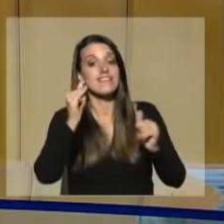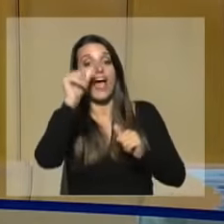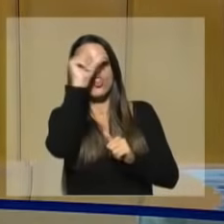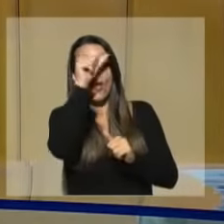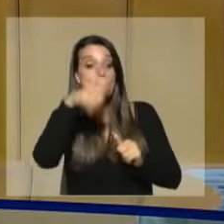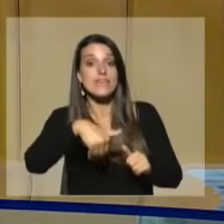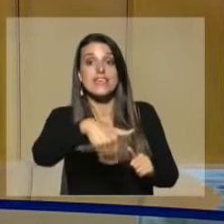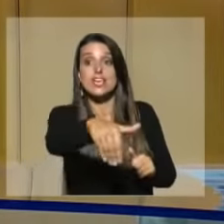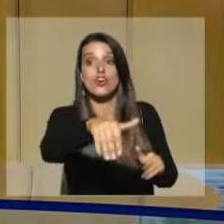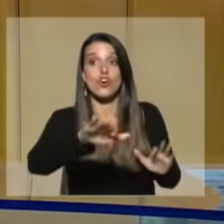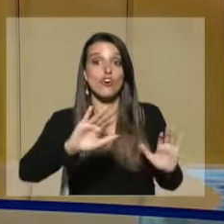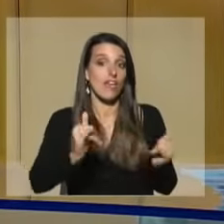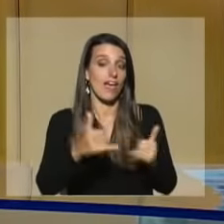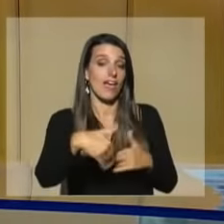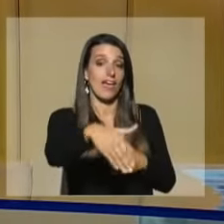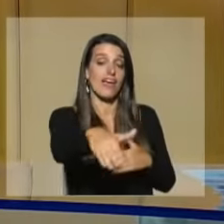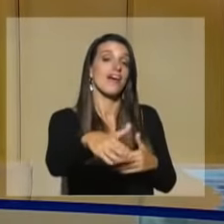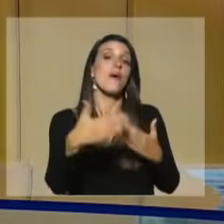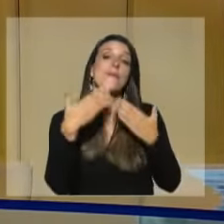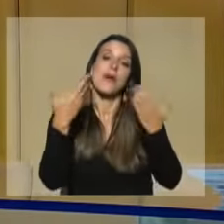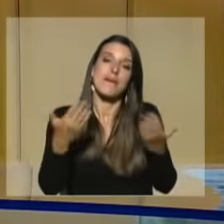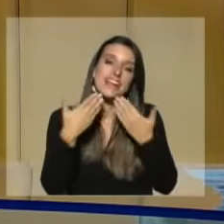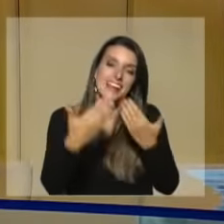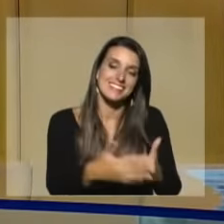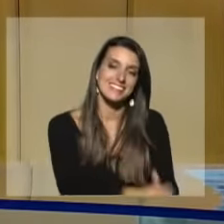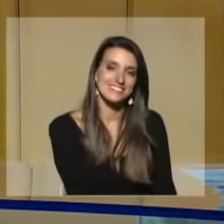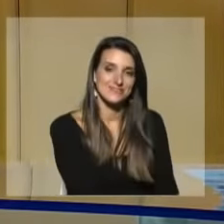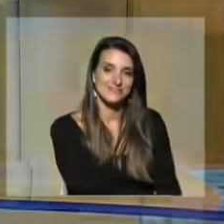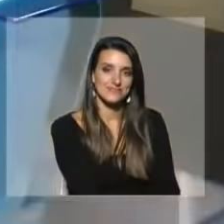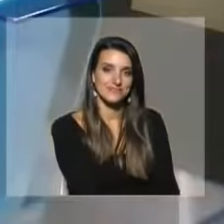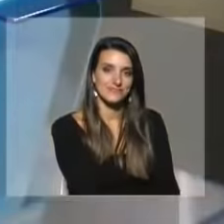domingo que está a la vuelta de la esquina han sido más que amables gracias gracias